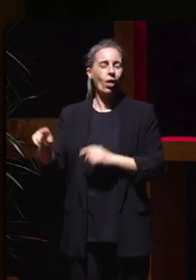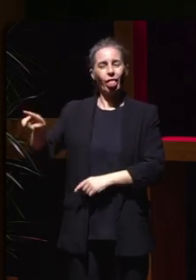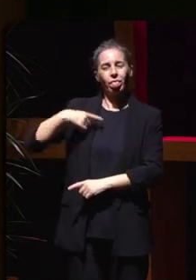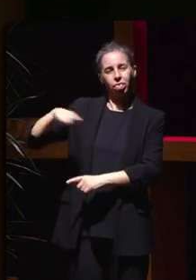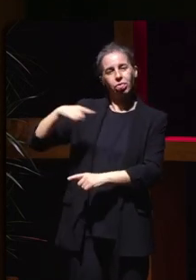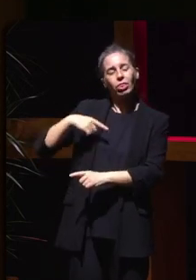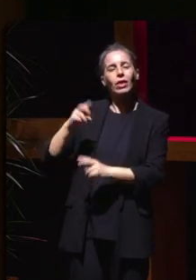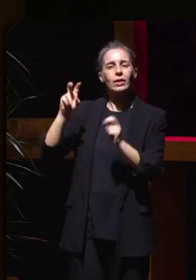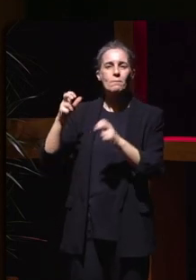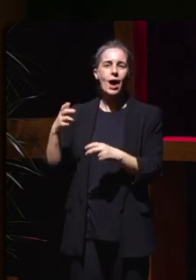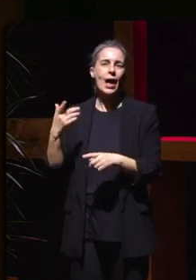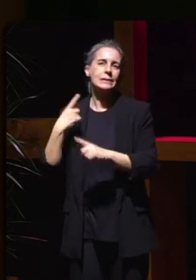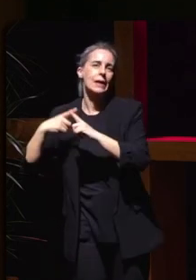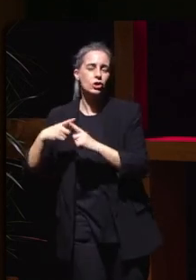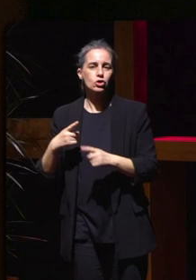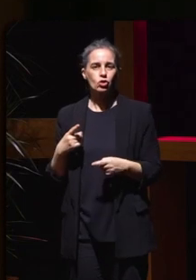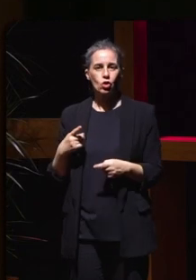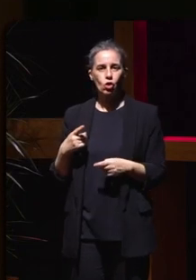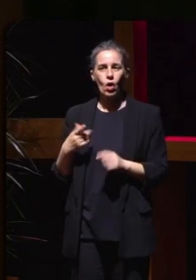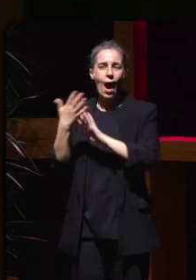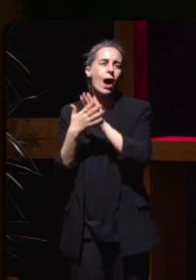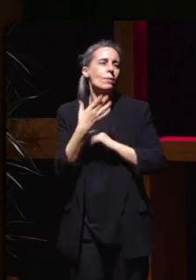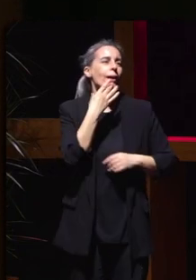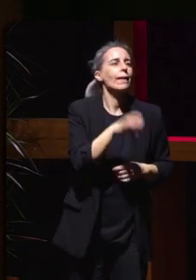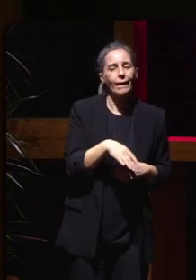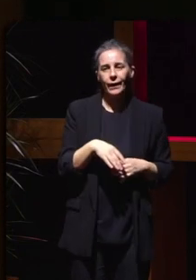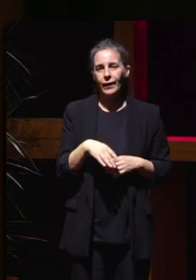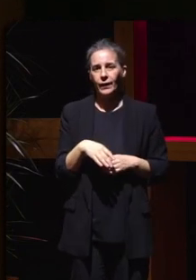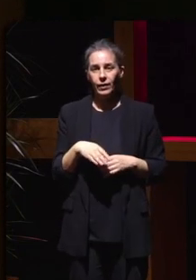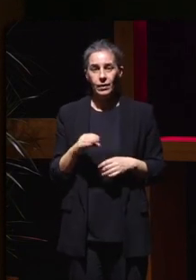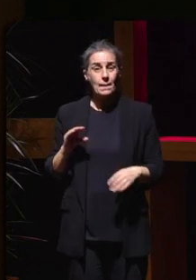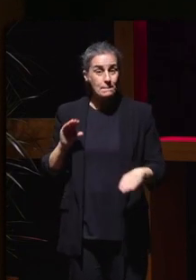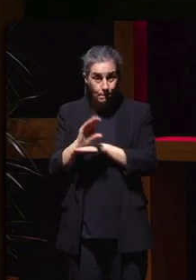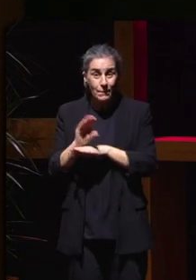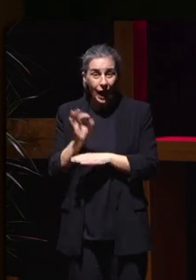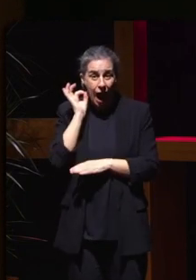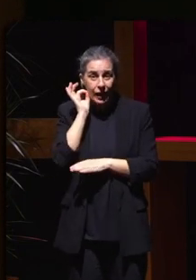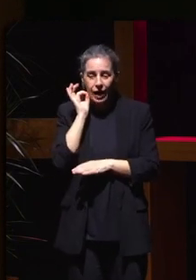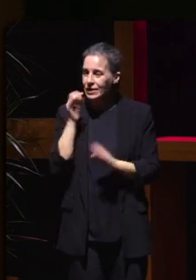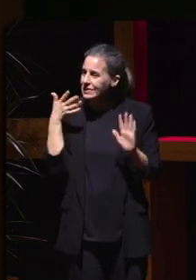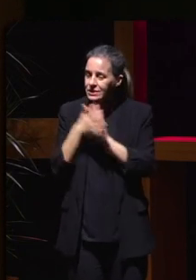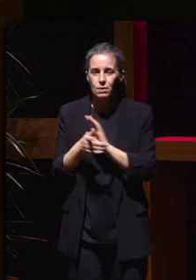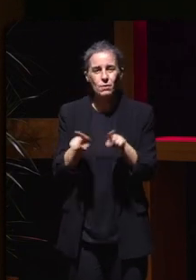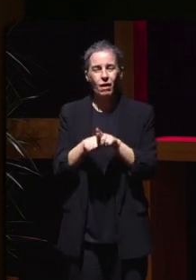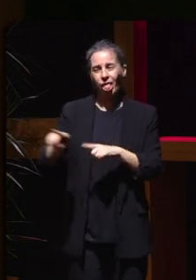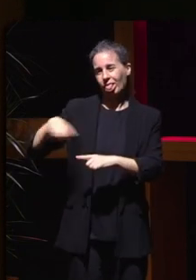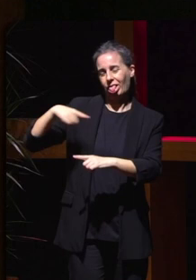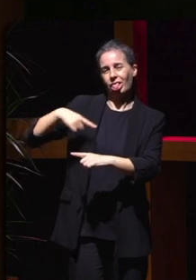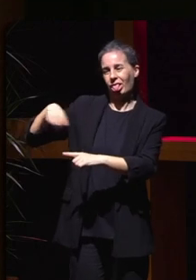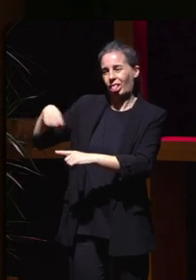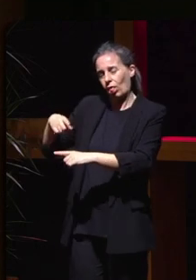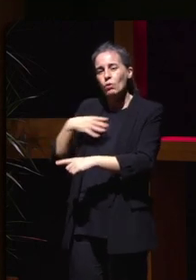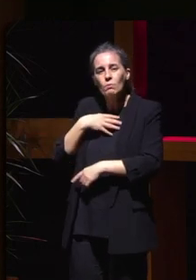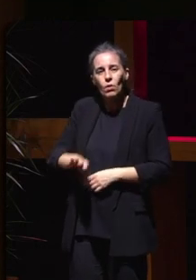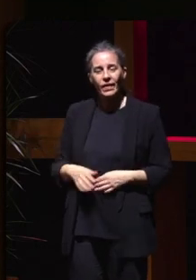pues como faraón que enfada siempre a pulseira siempre o chiste entonces seu tengo la sensación